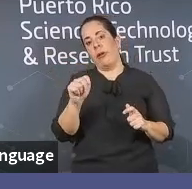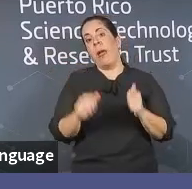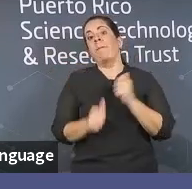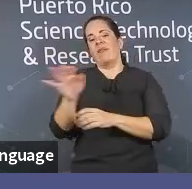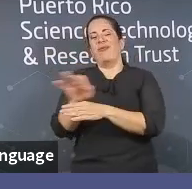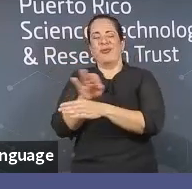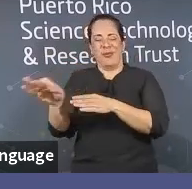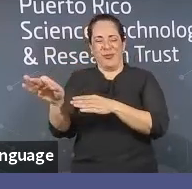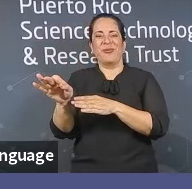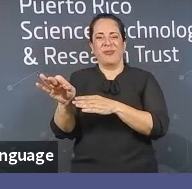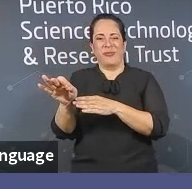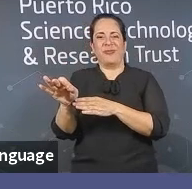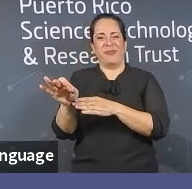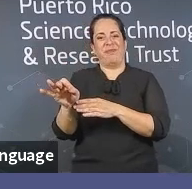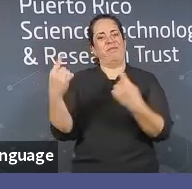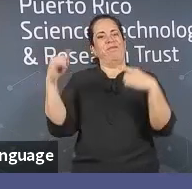a ser